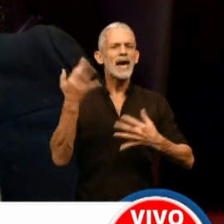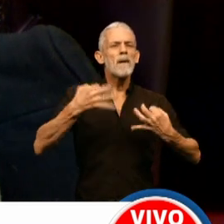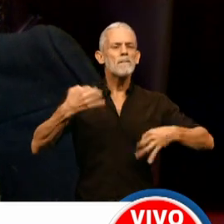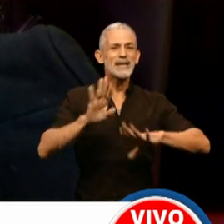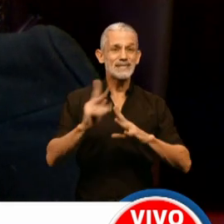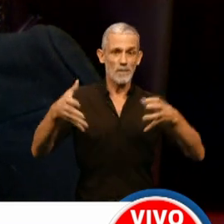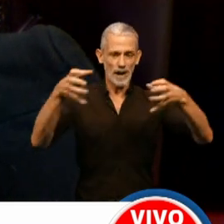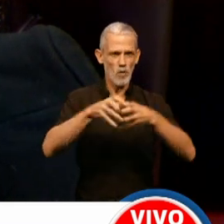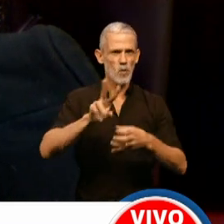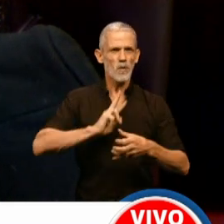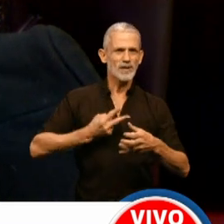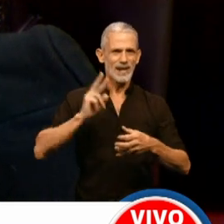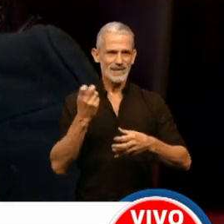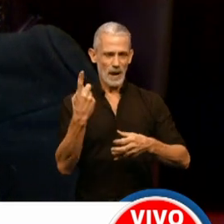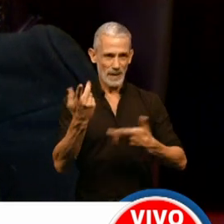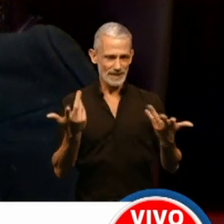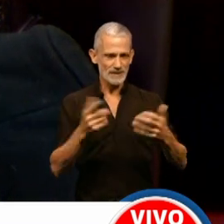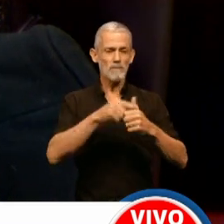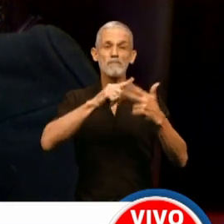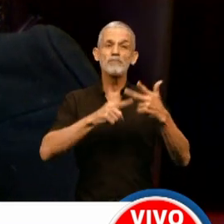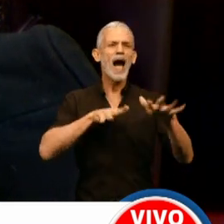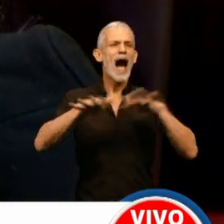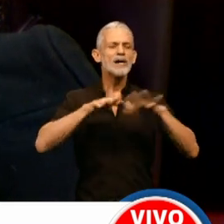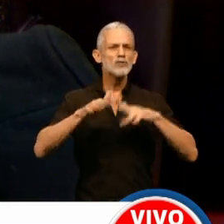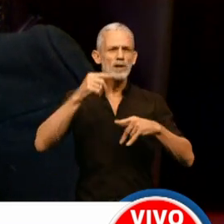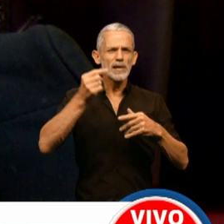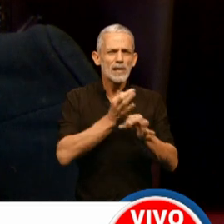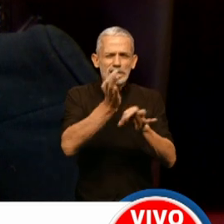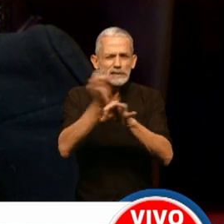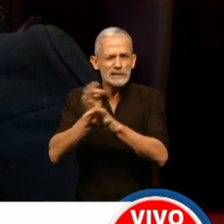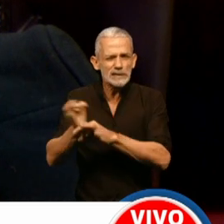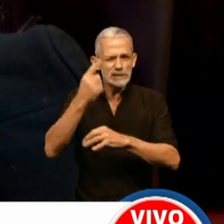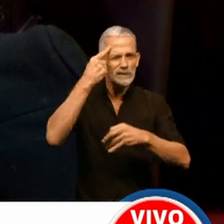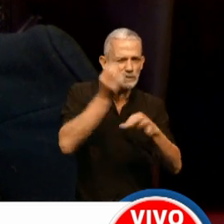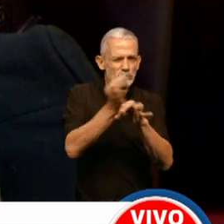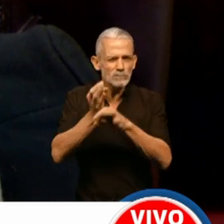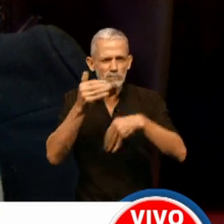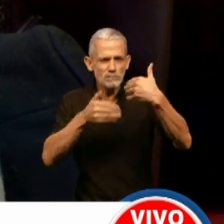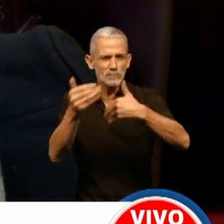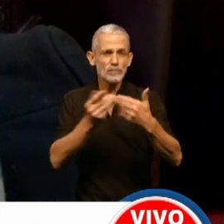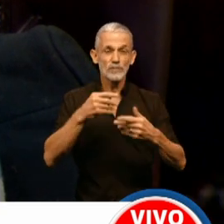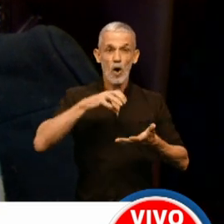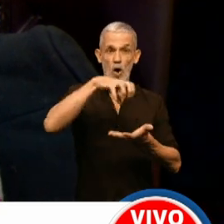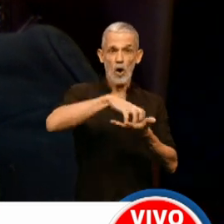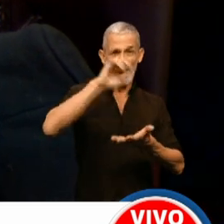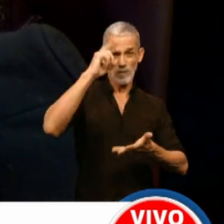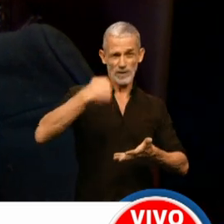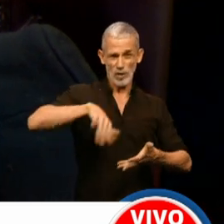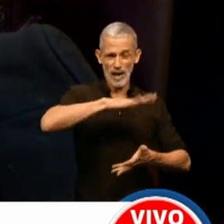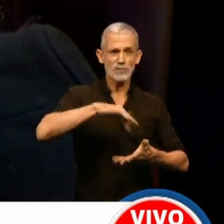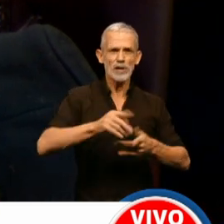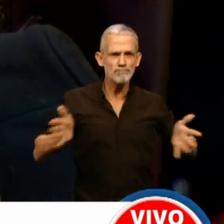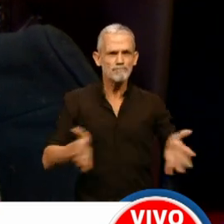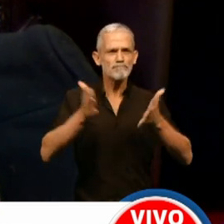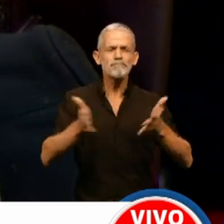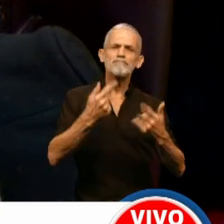personas del colectivo se generan acciones de concientización el texto señala que los organismos del estado nacional deben promover